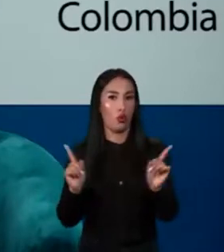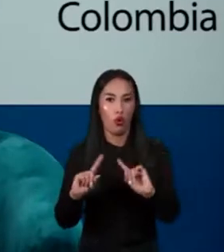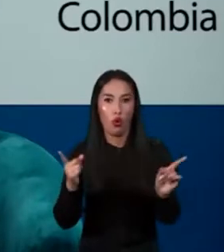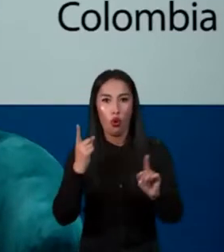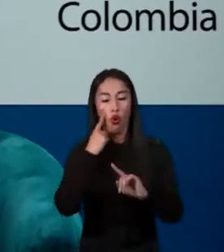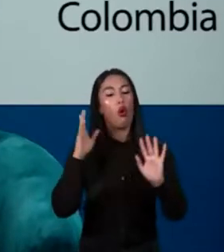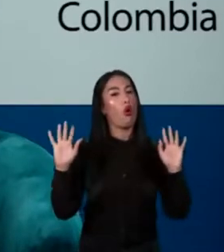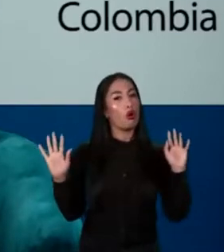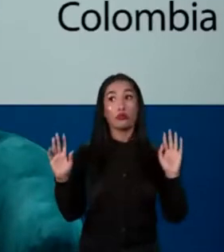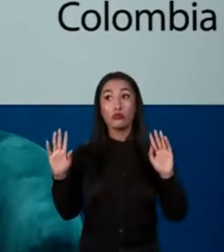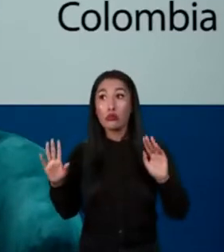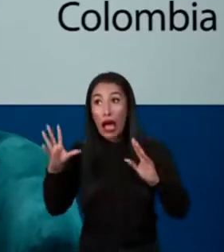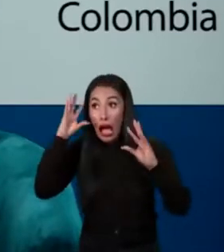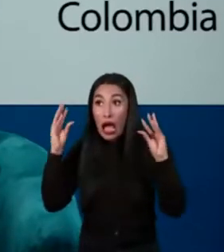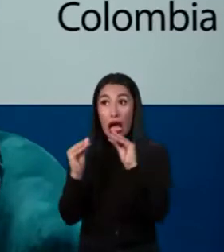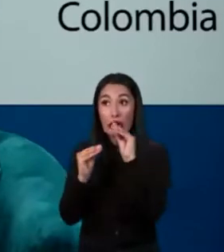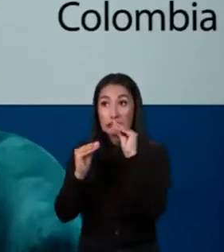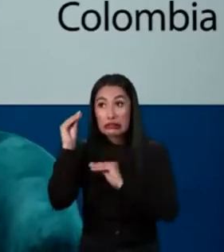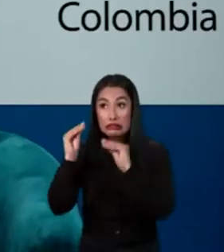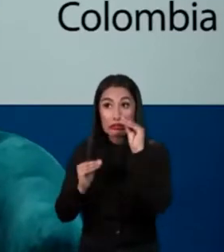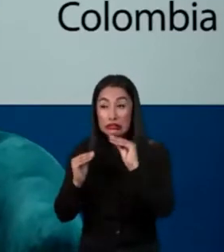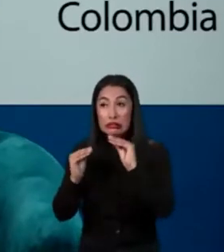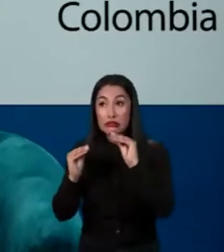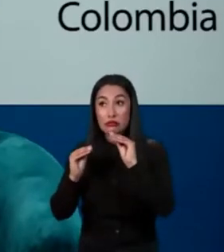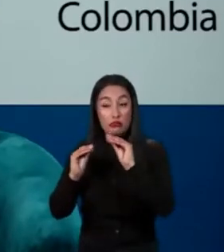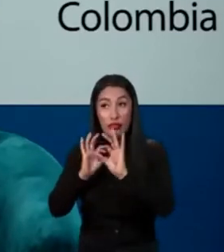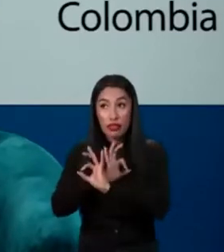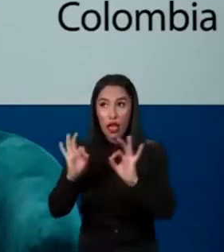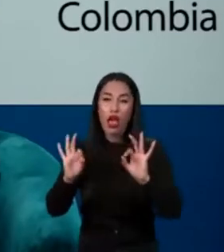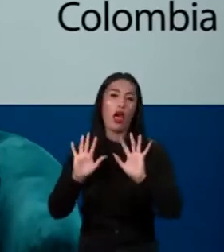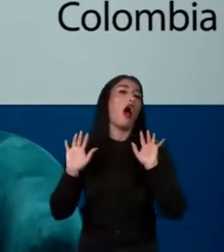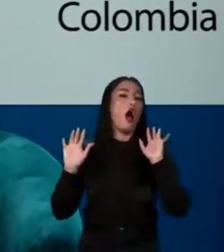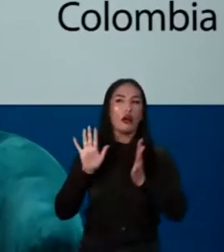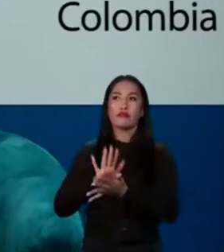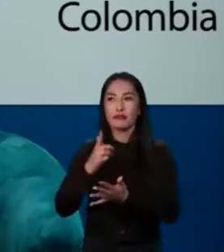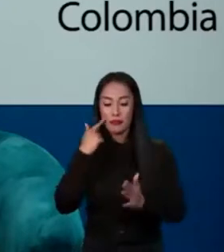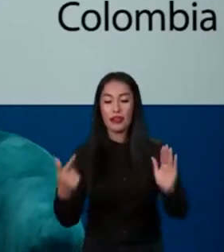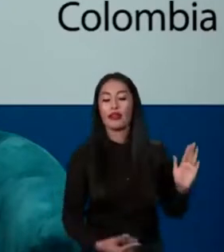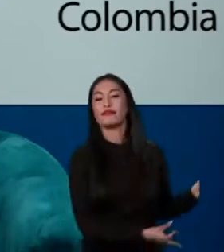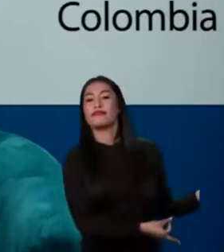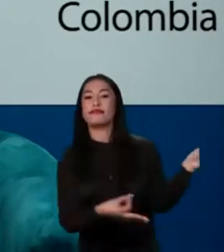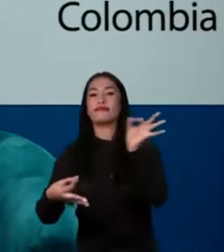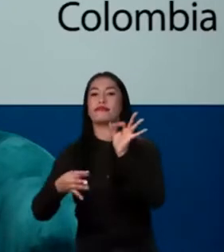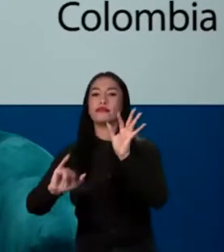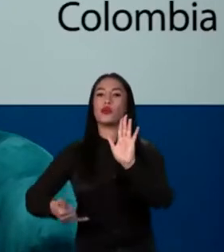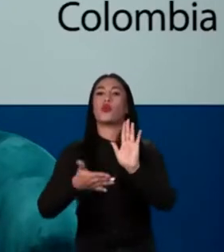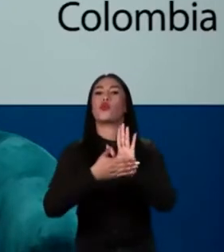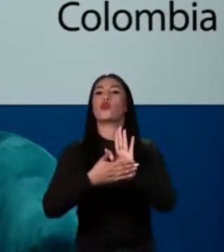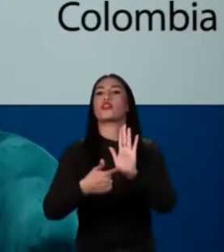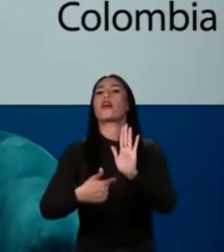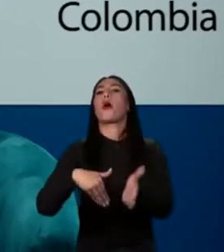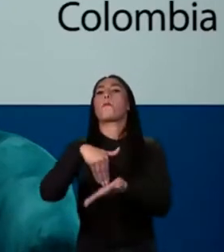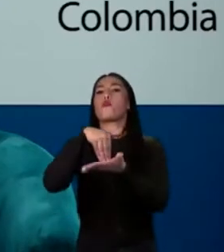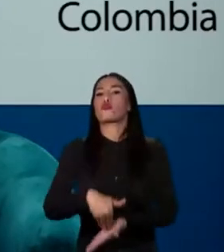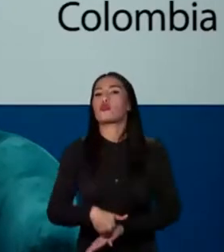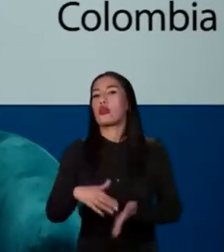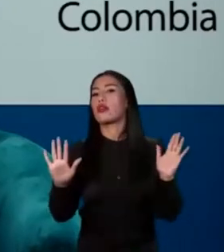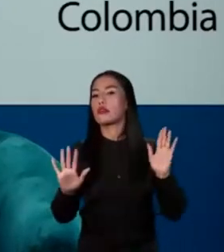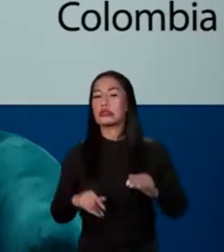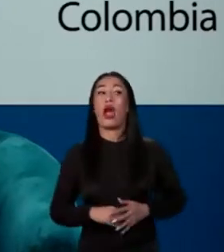creo que también para una corte y para alguien es importante tener esas posiciones entonces